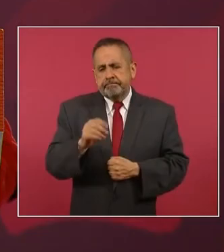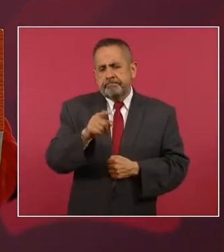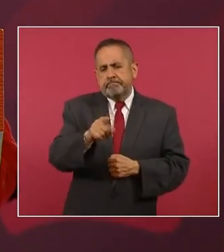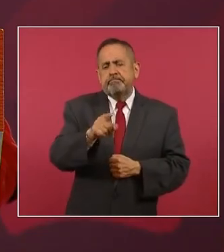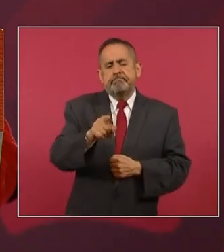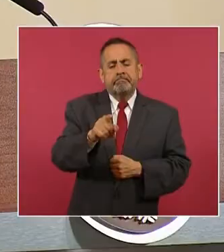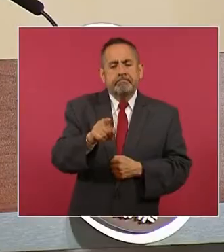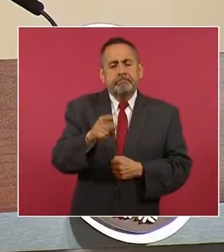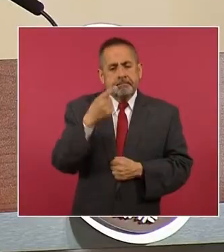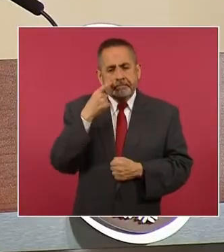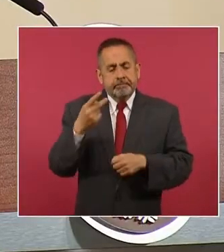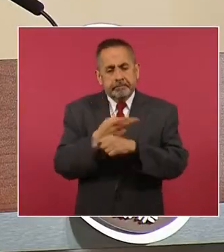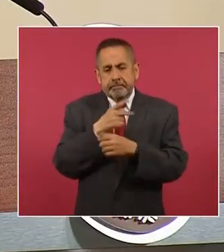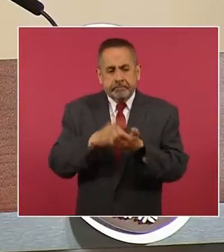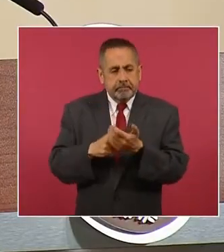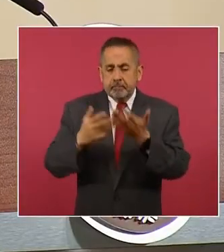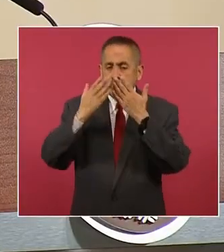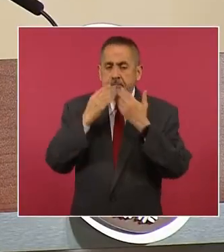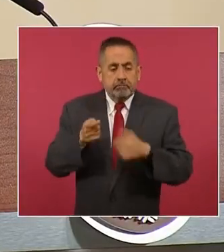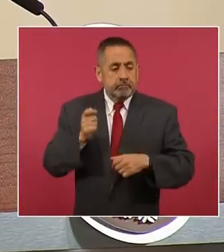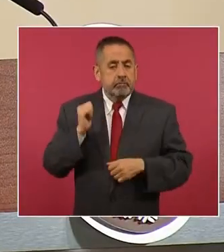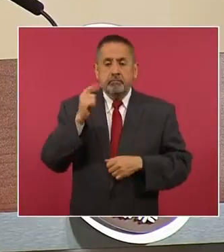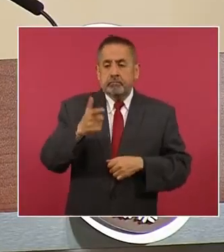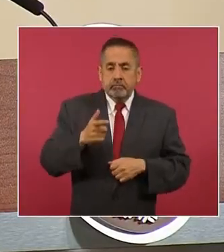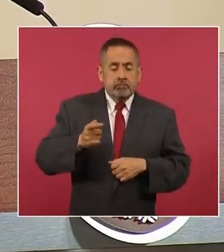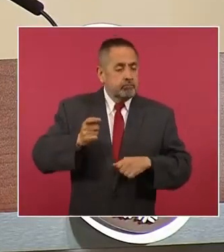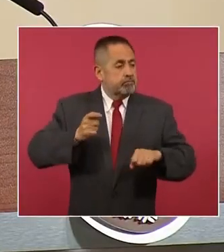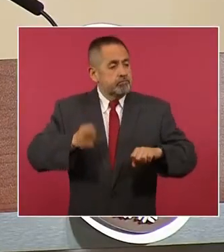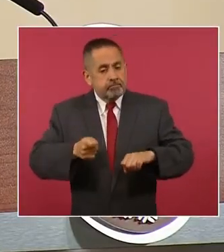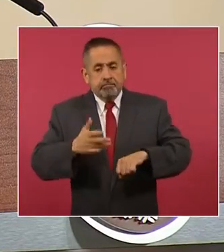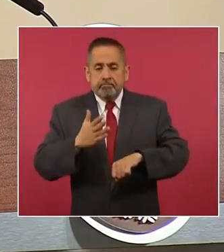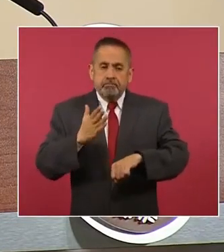efectivamente en los cuales no hay alguna